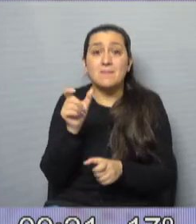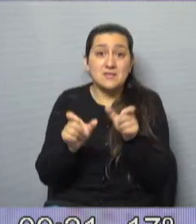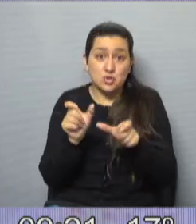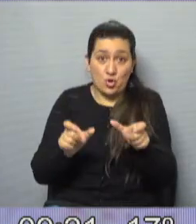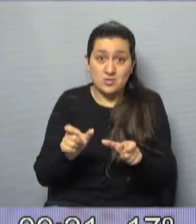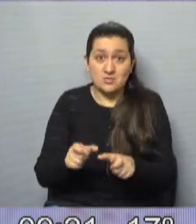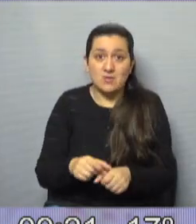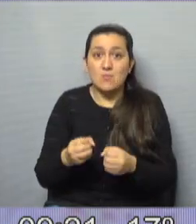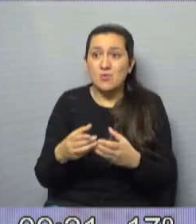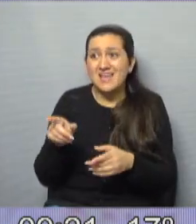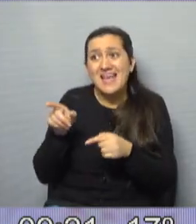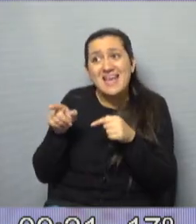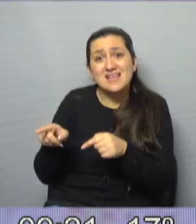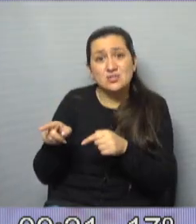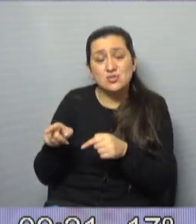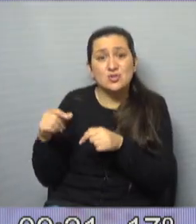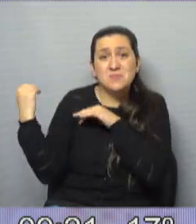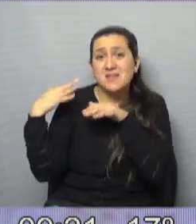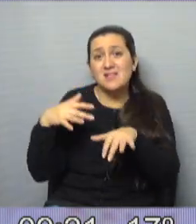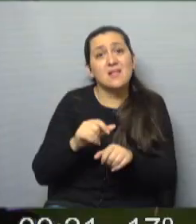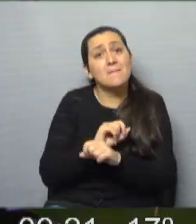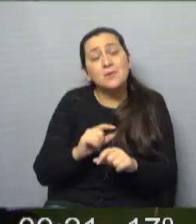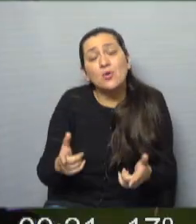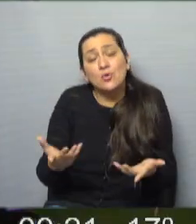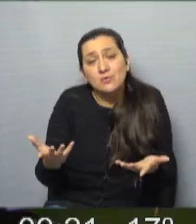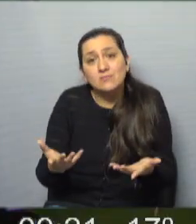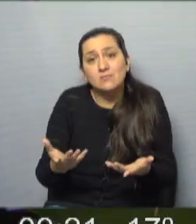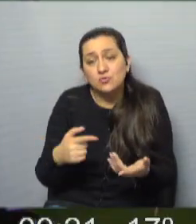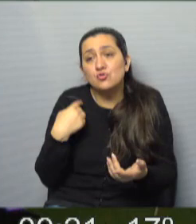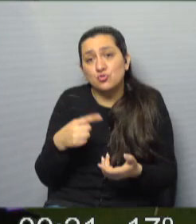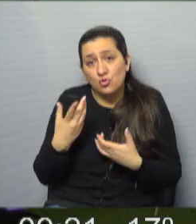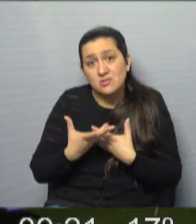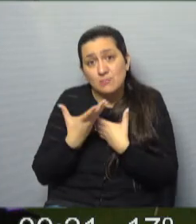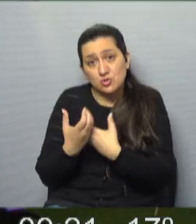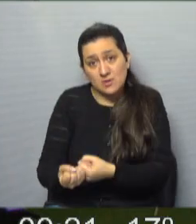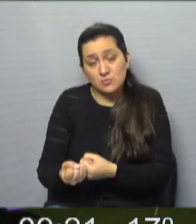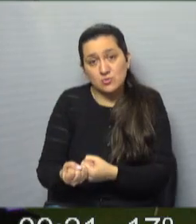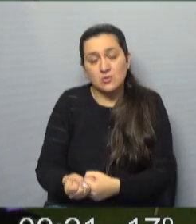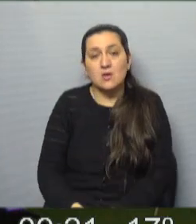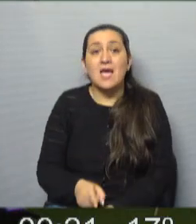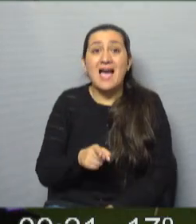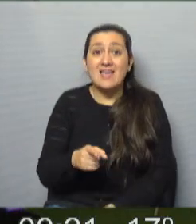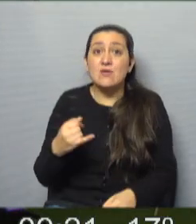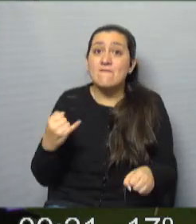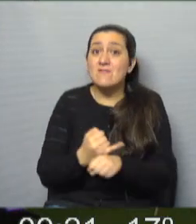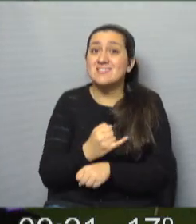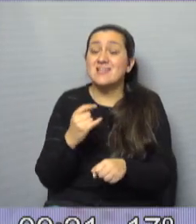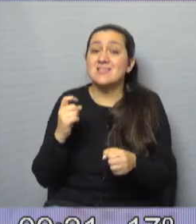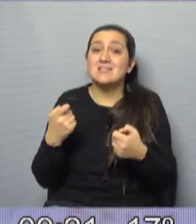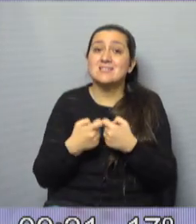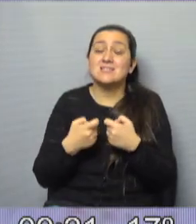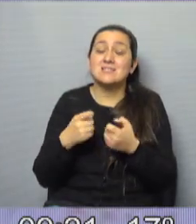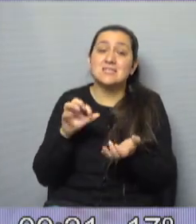entendemos que ellos están peor. Y ahí hay una falla de, vamos a decir, el sistema sindical. A ver. El